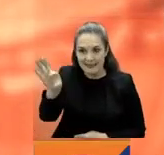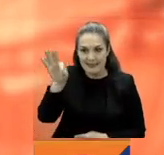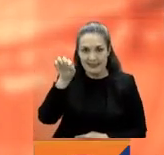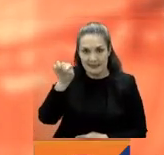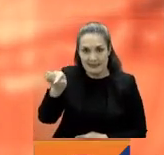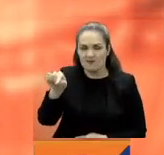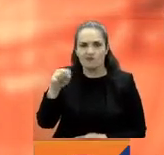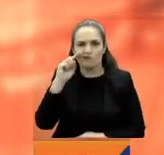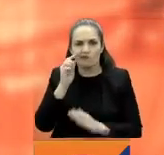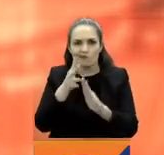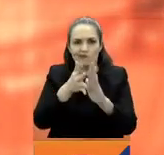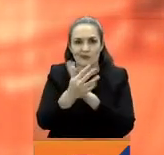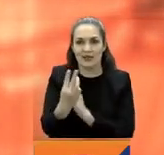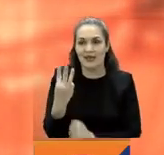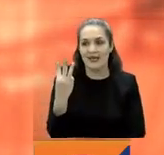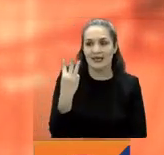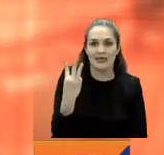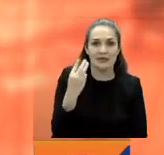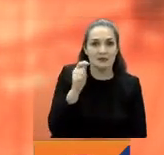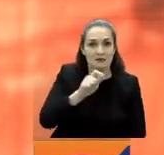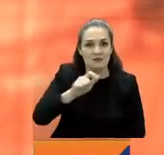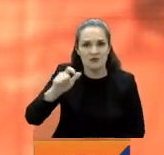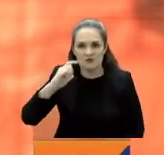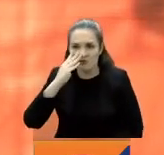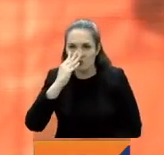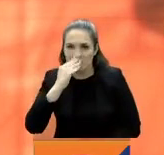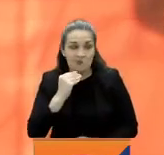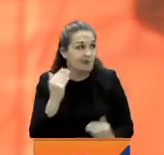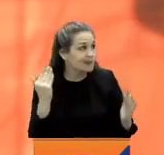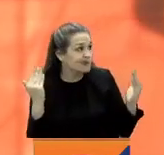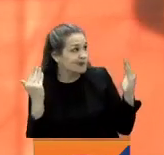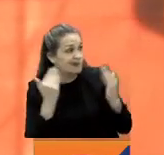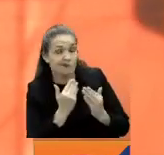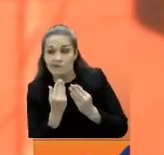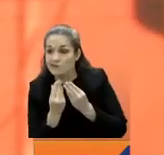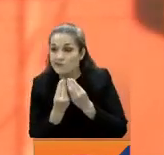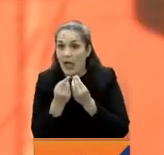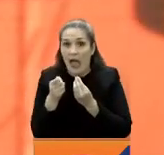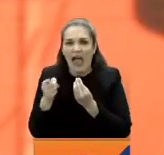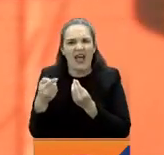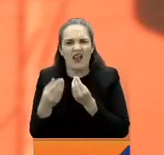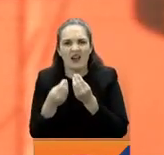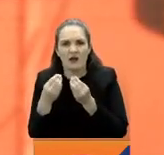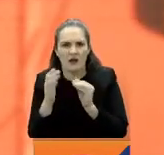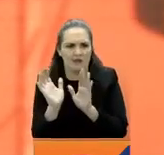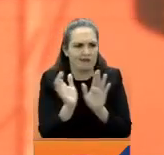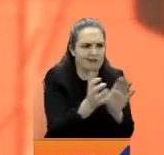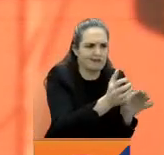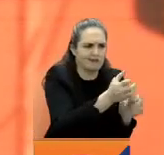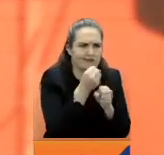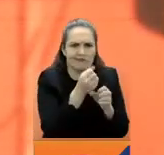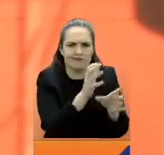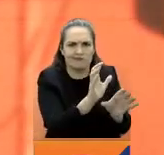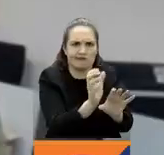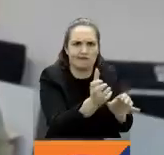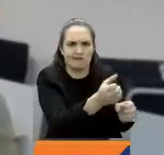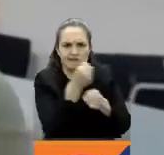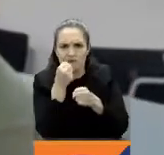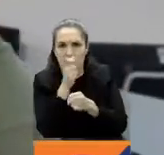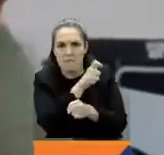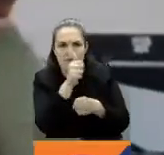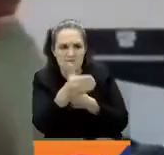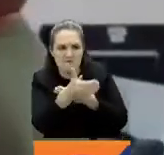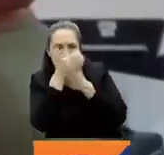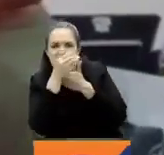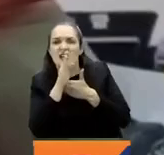fueron capturados 3 integrantes de la banda Los Convencidos, señalados de secuestrar y extorsionar a transportadores en el Magdalena Medio.